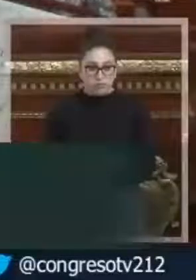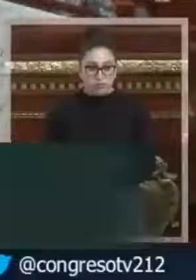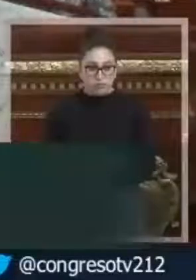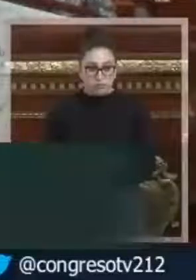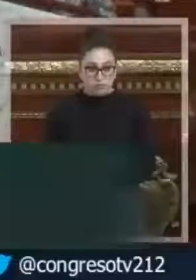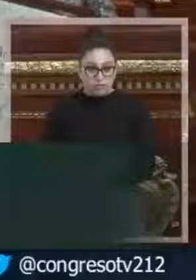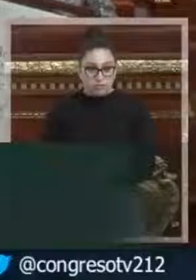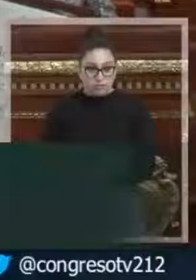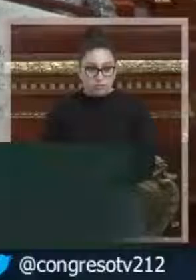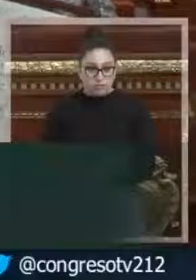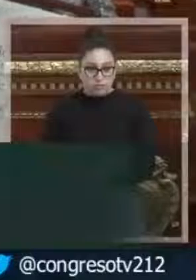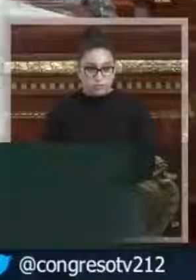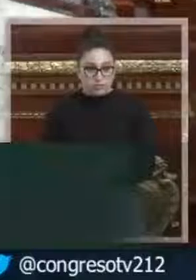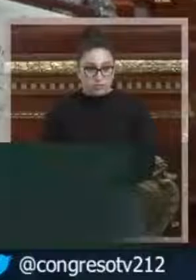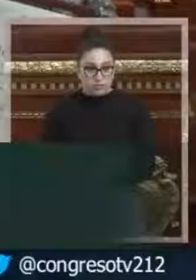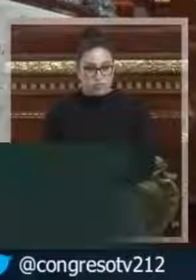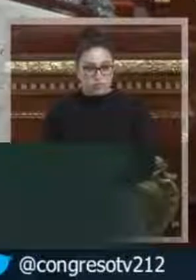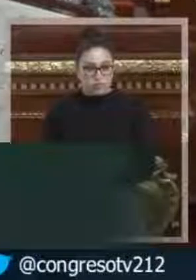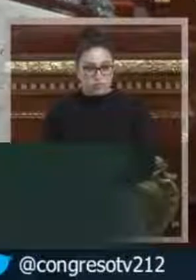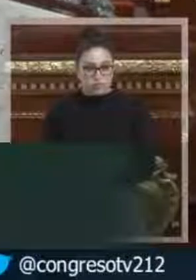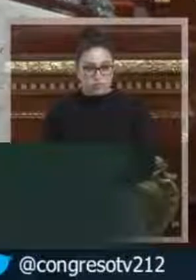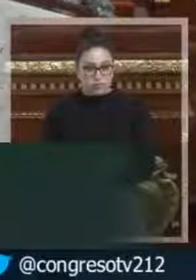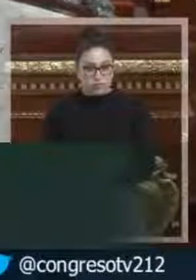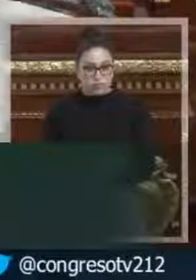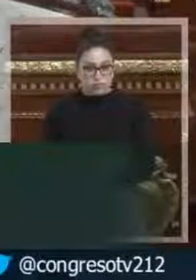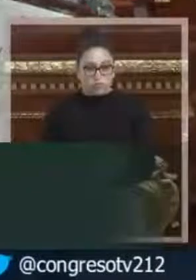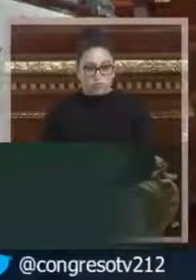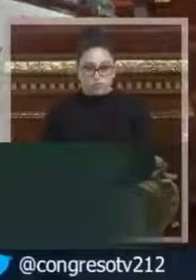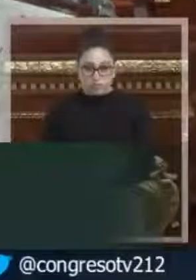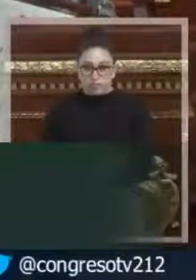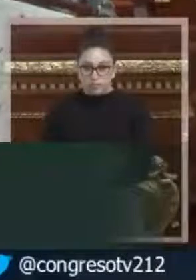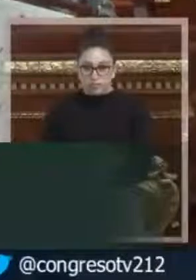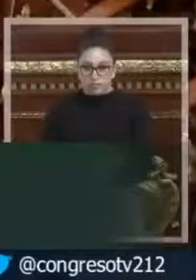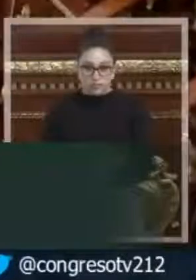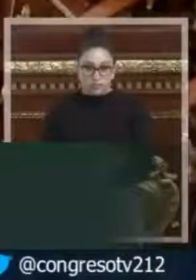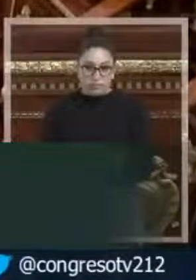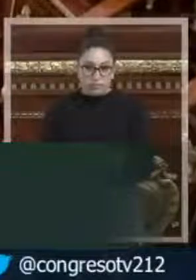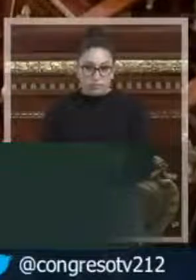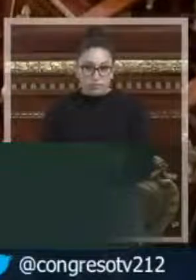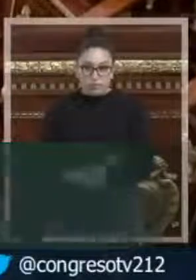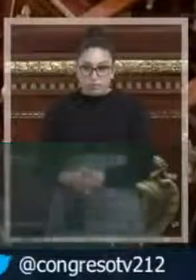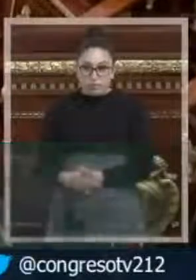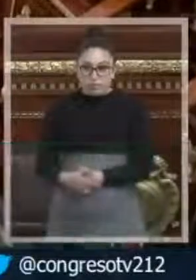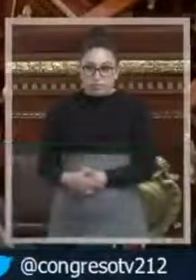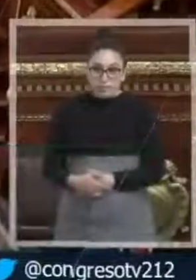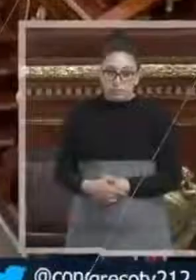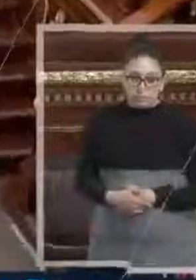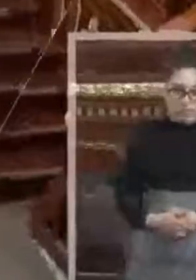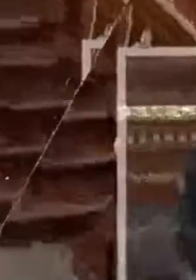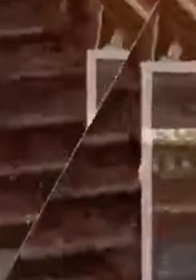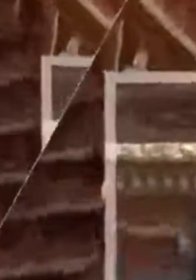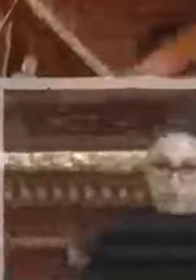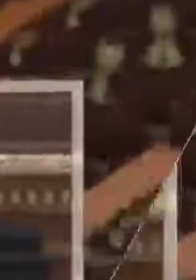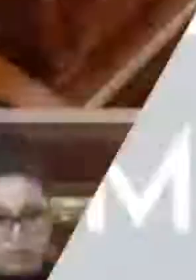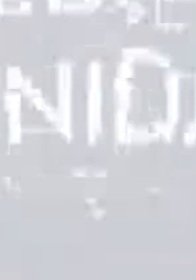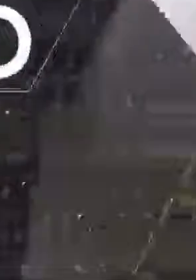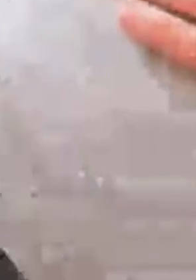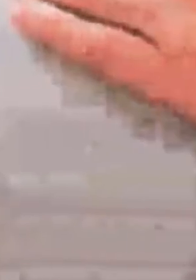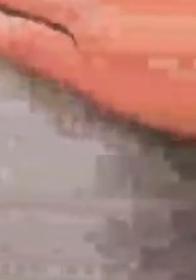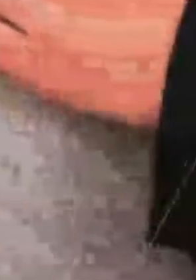hace 18 años a través de 44 asociaciones civiles que promueven el envejecimiento saludable y activo.